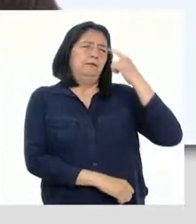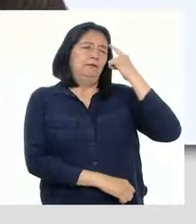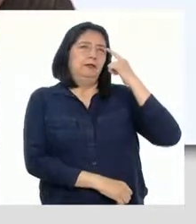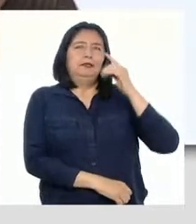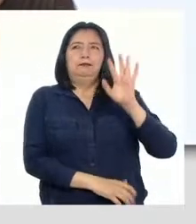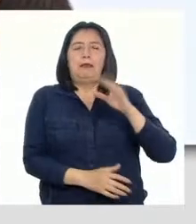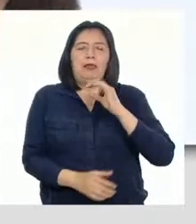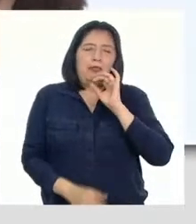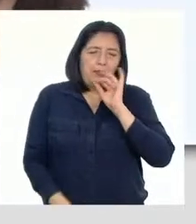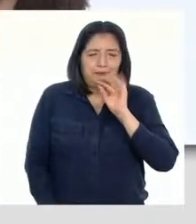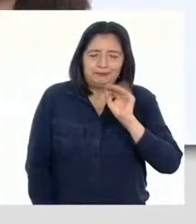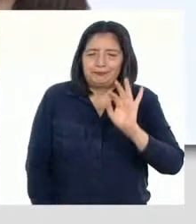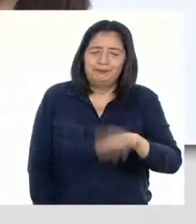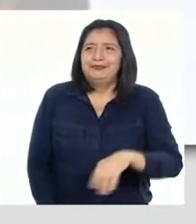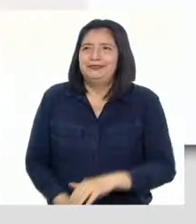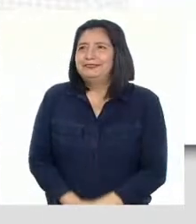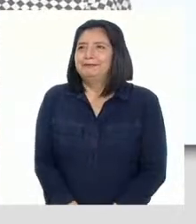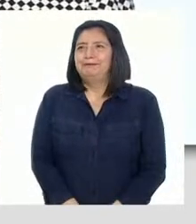mi... Hasta la próxima.